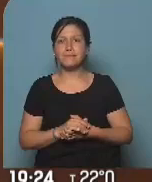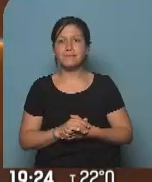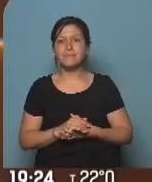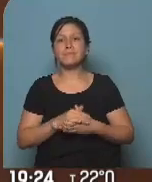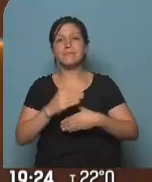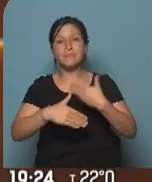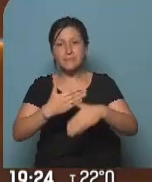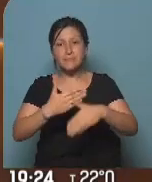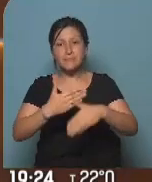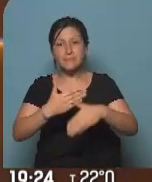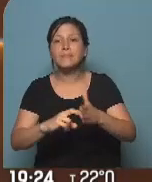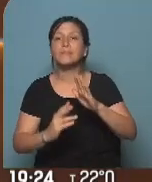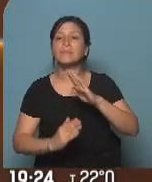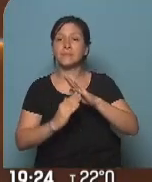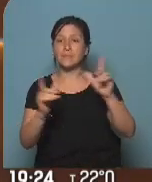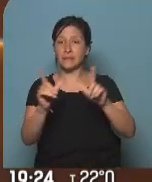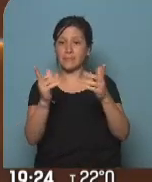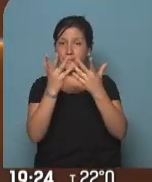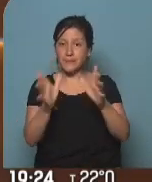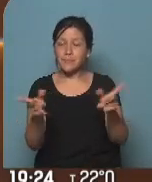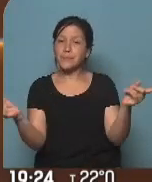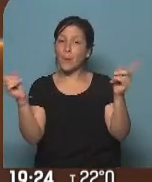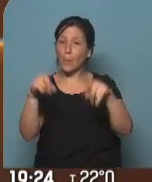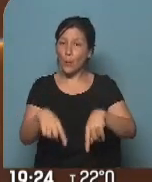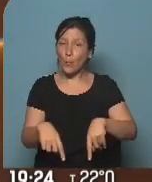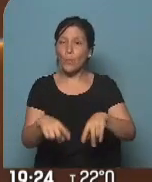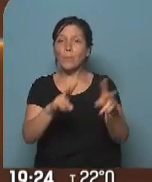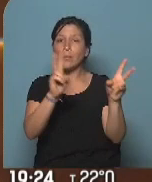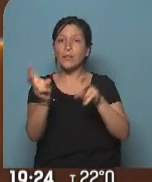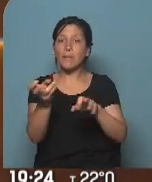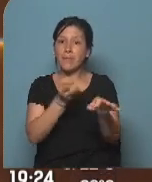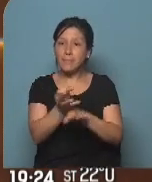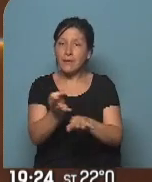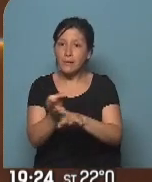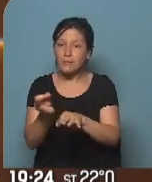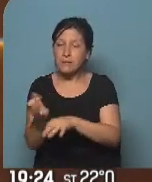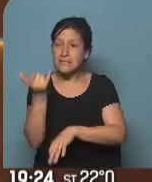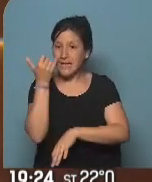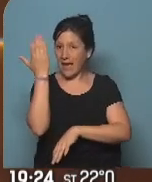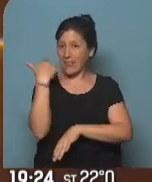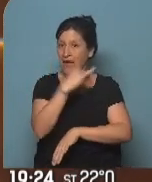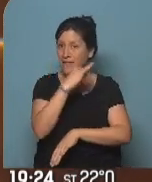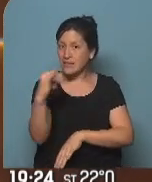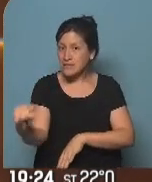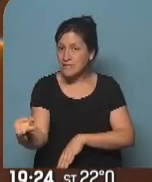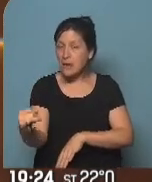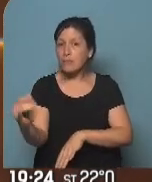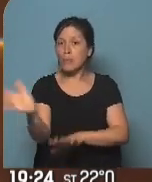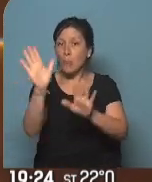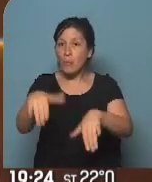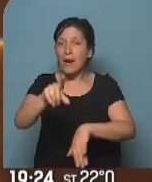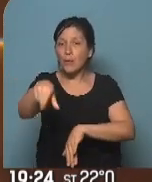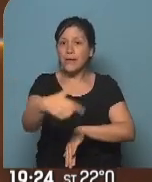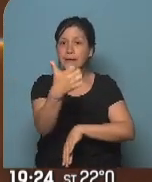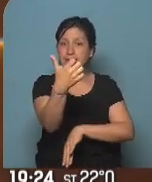Seguimos en el noticiero central de la televisión pública, volvemos al tema educativo. Ya hemos informado que CETERA convocó para un paro 6, 7 y 8 de marzo,